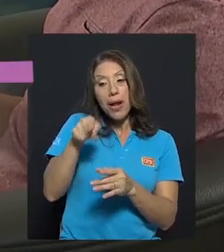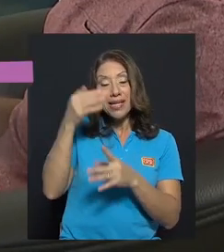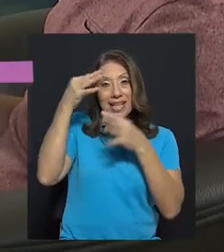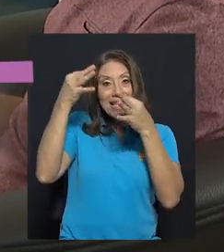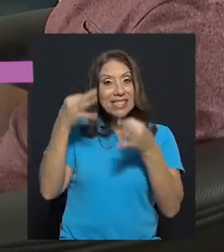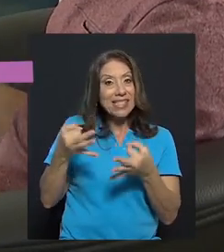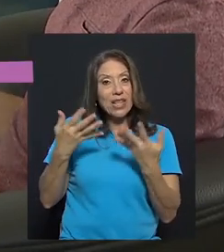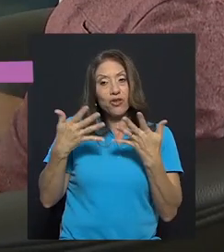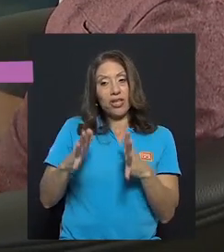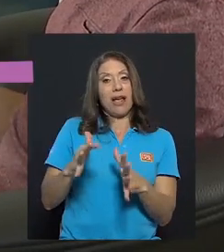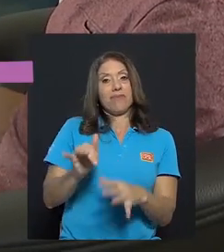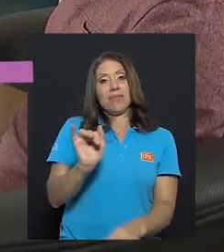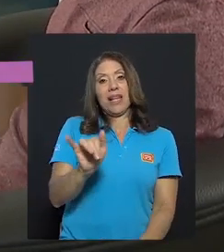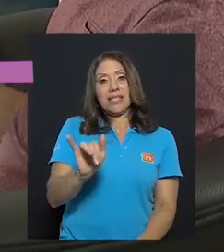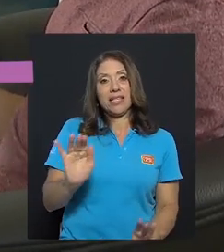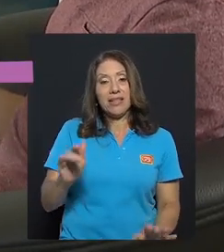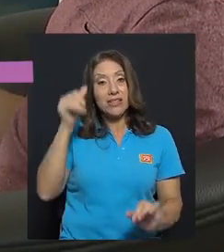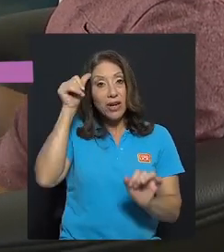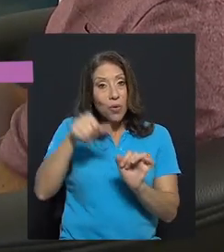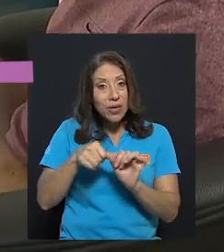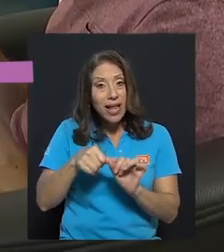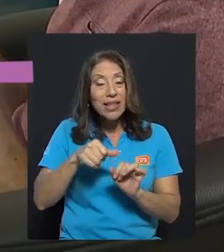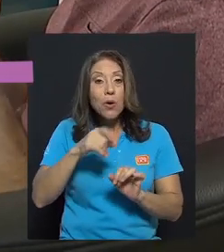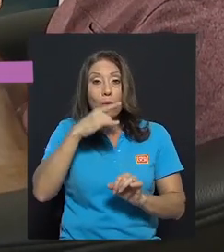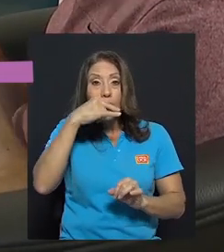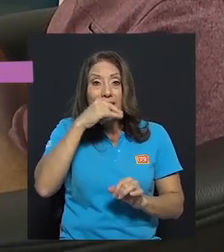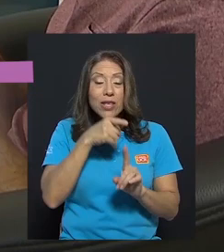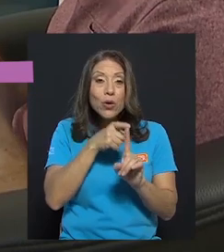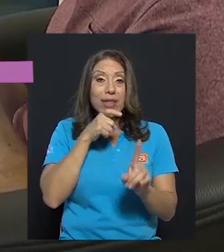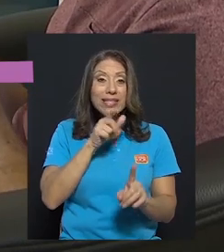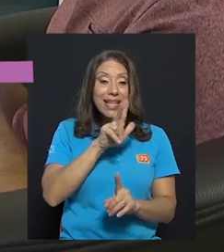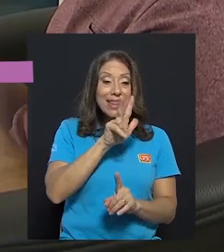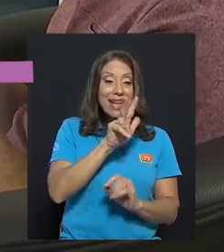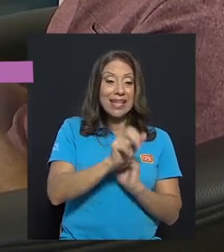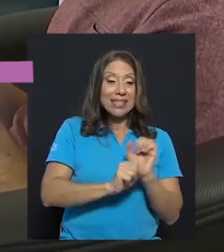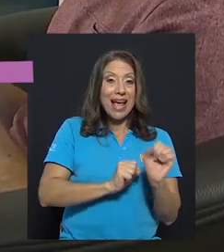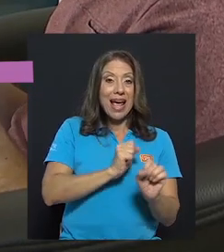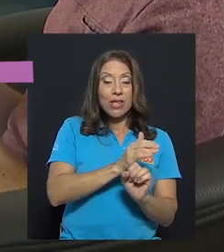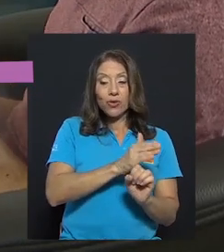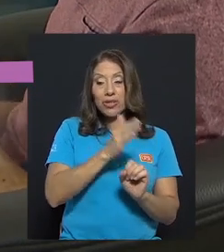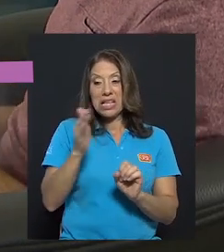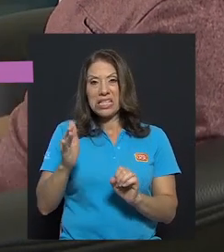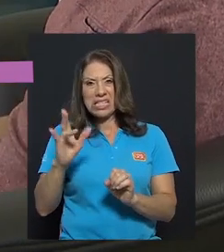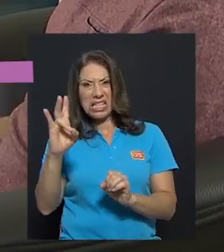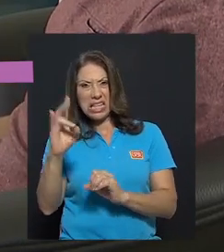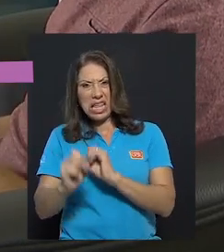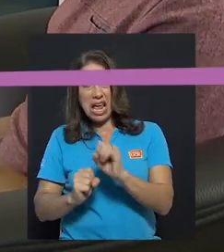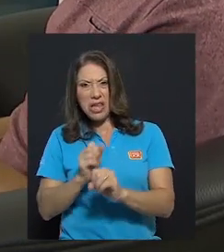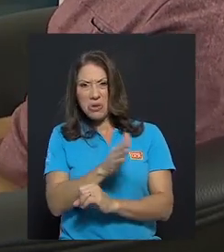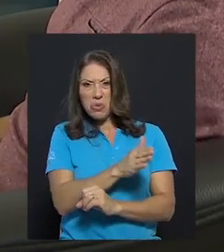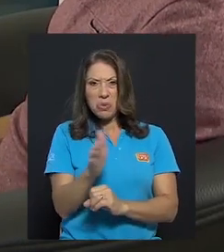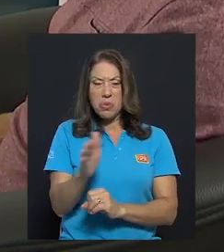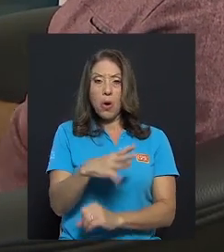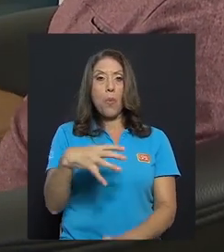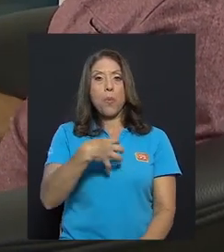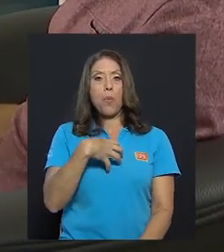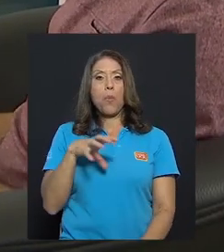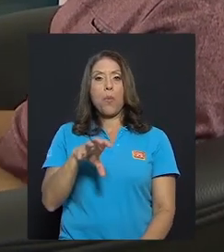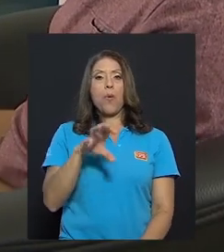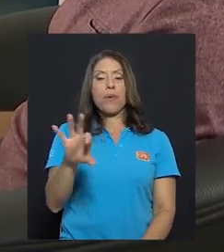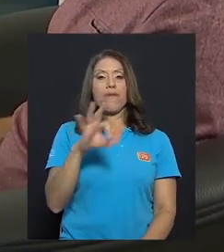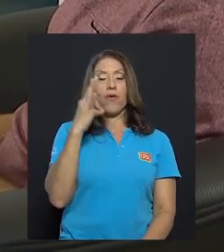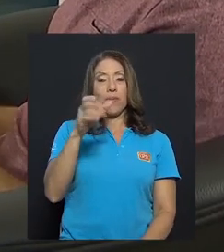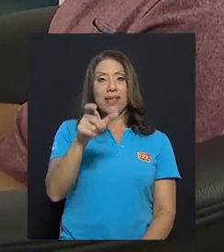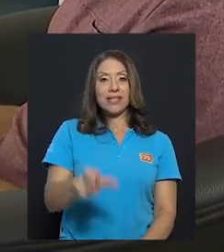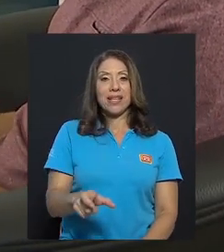los 3 y los 6, 7 años de edad, ellos ya van formando su propia forma de ser. Por eso es que algunos dicen, ah, no, él es muy calmado, ah, no, es que